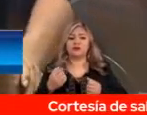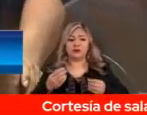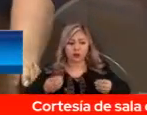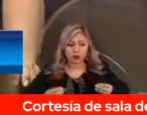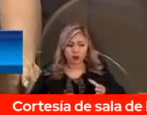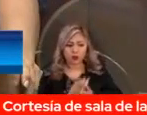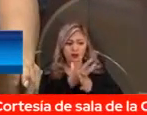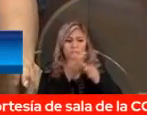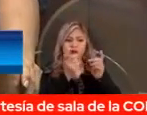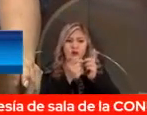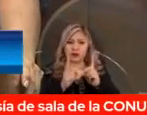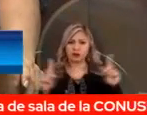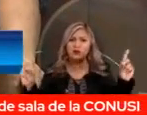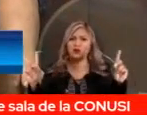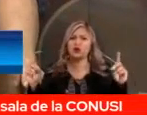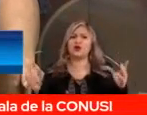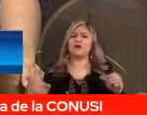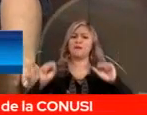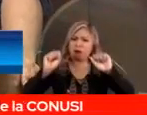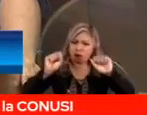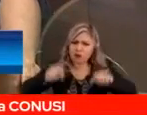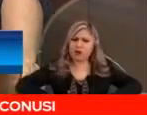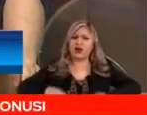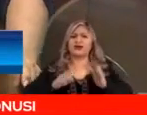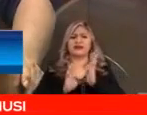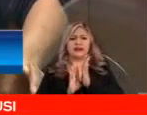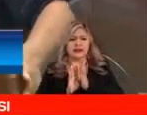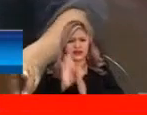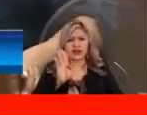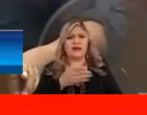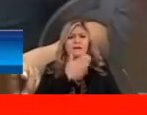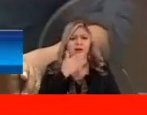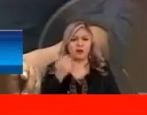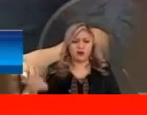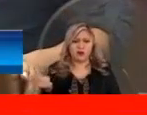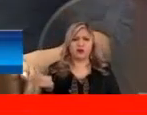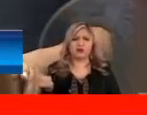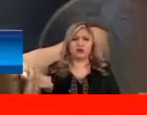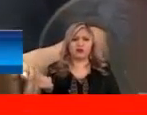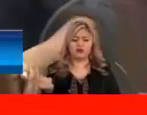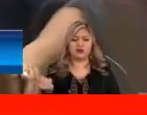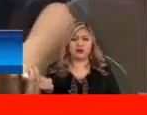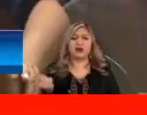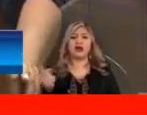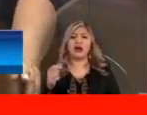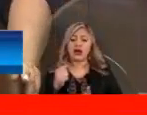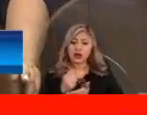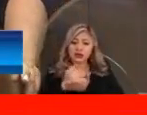Estado democrático, que permita desarrollo a través de un plan nacional de desarrollo y que